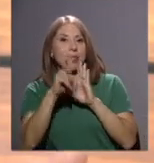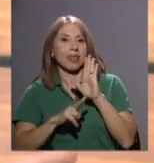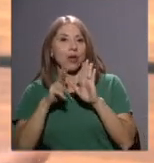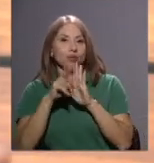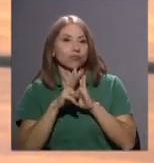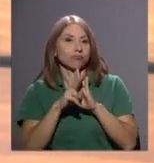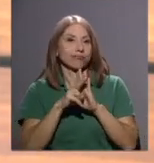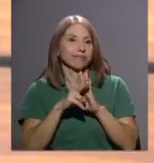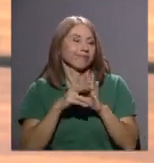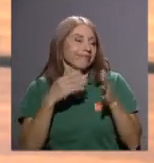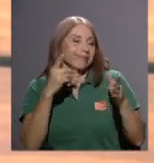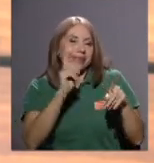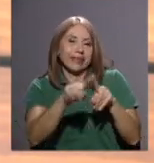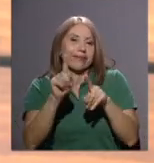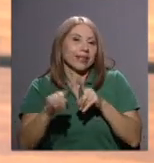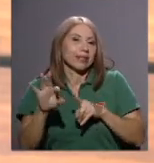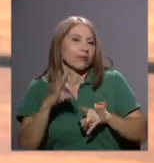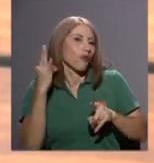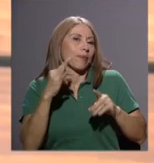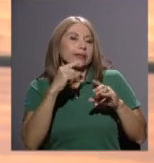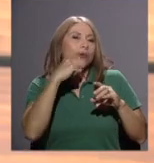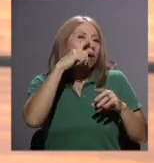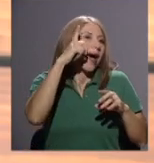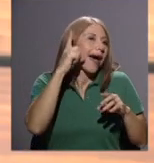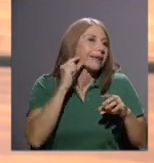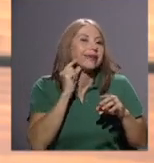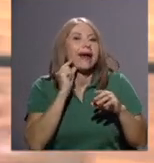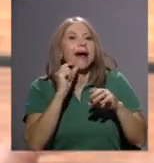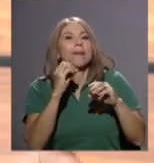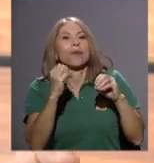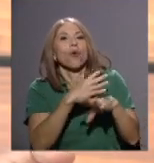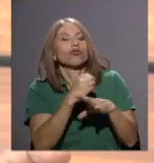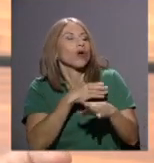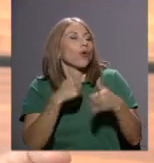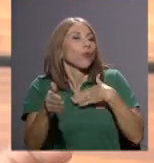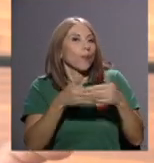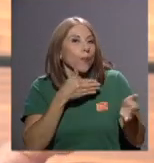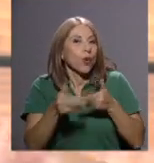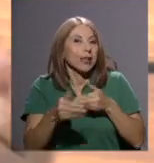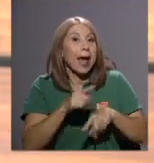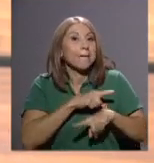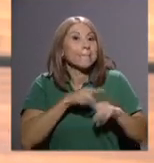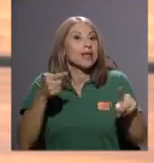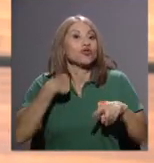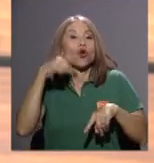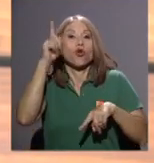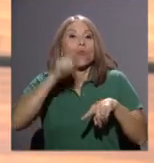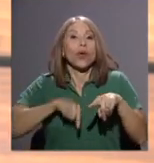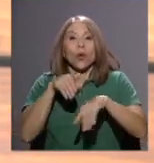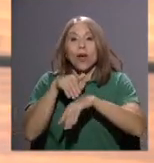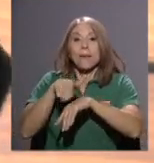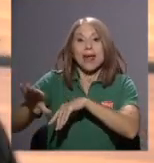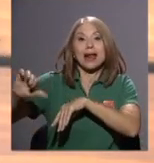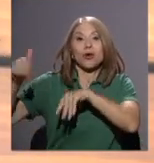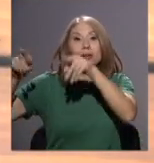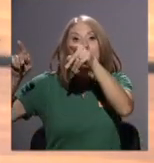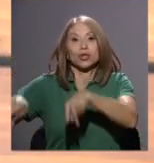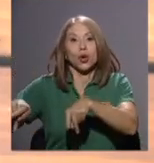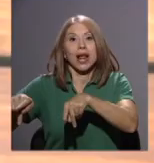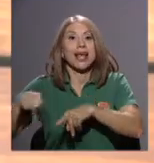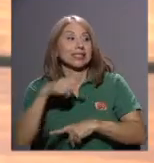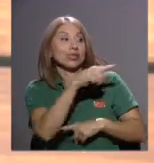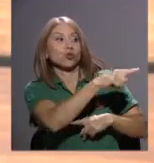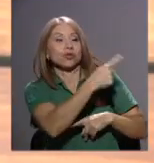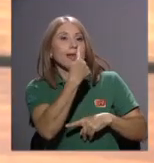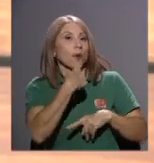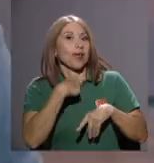de la forma que sea. Este video yo no lo puedo reenviar sin su autorización. Vale. Pero ¿qué pasa si soy yo el que le tomo el